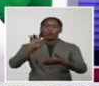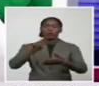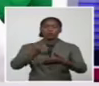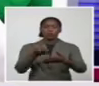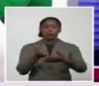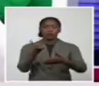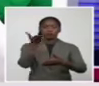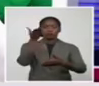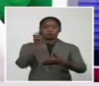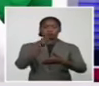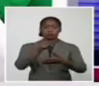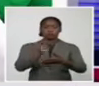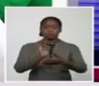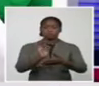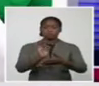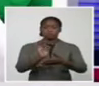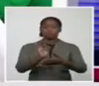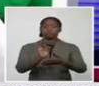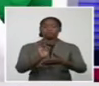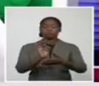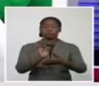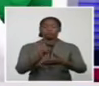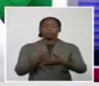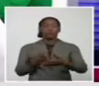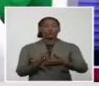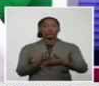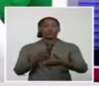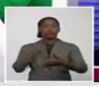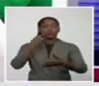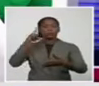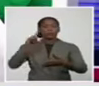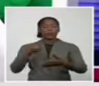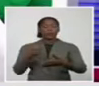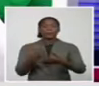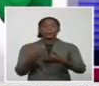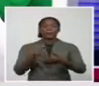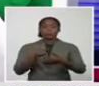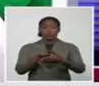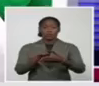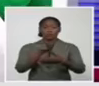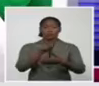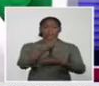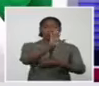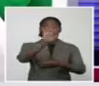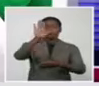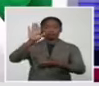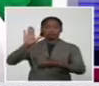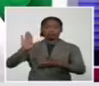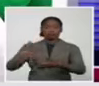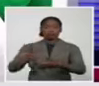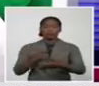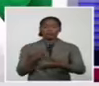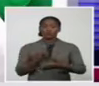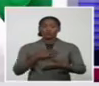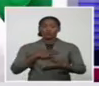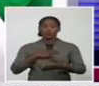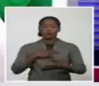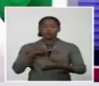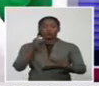2,40%. Baja, pero para Cuba extremadamente alta. Y lo digo